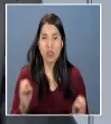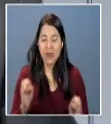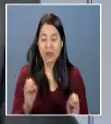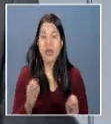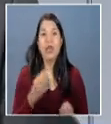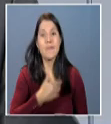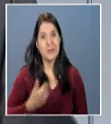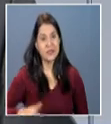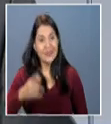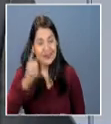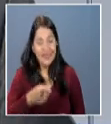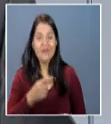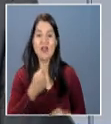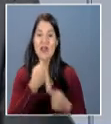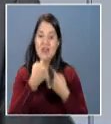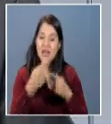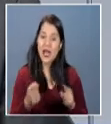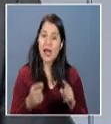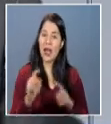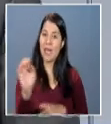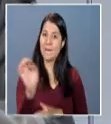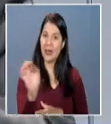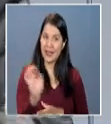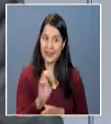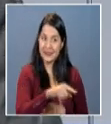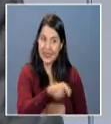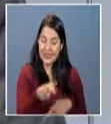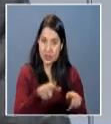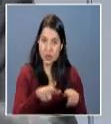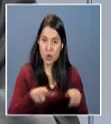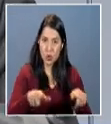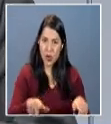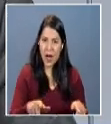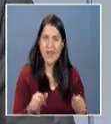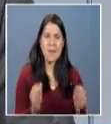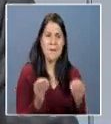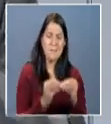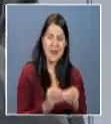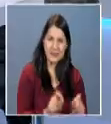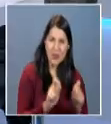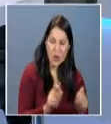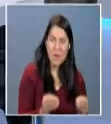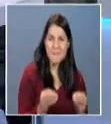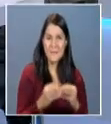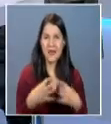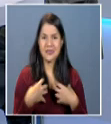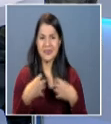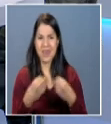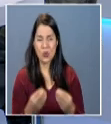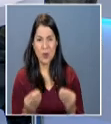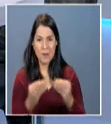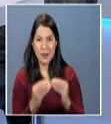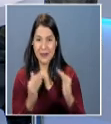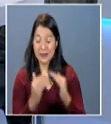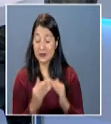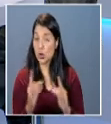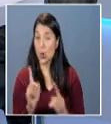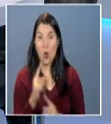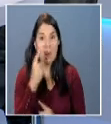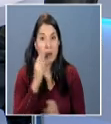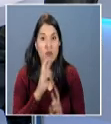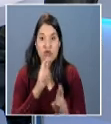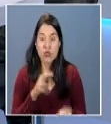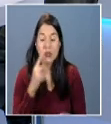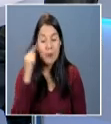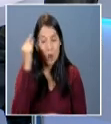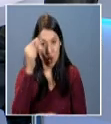presidencial declarando de emergencia la intervención del Estado en todos estos lugares en materia de educación, en materia de salud, en materia de vivienda. No hemos visto la respuesta y por eso